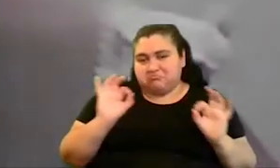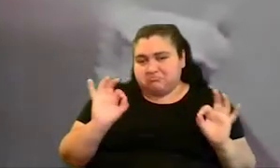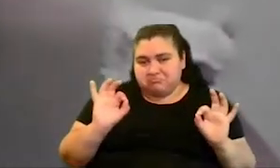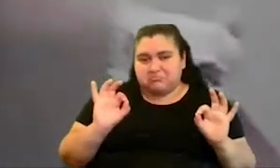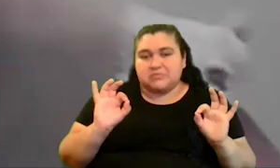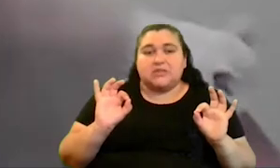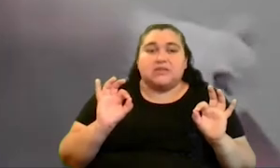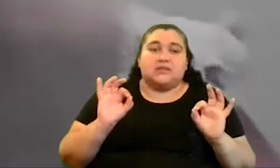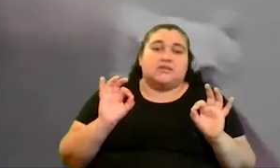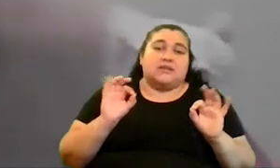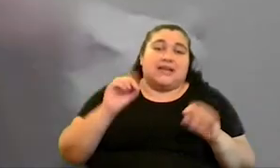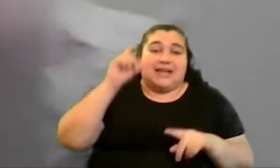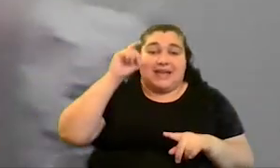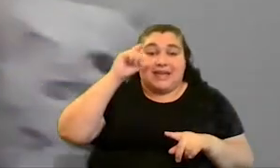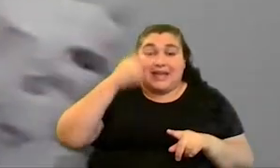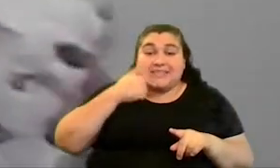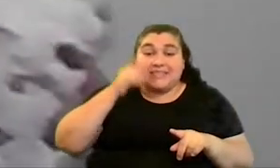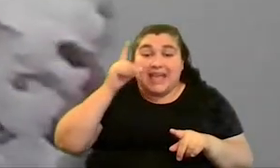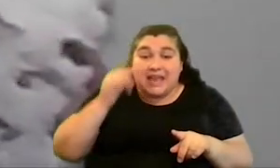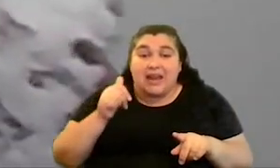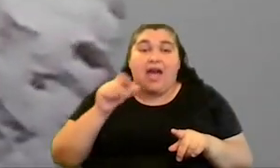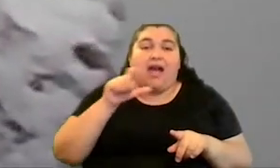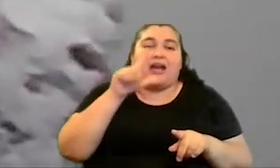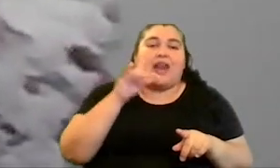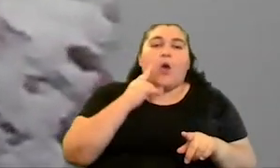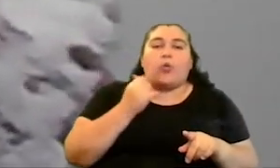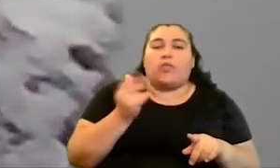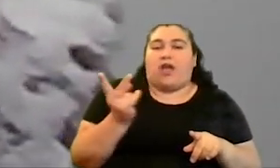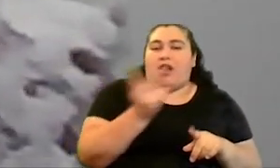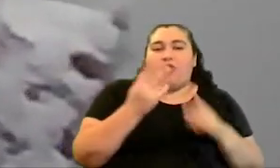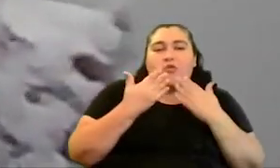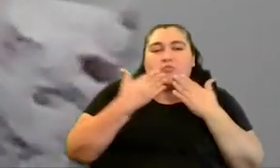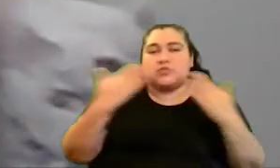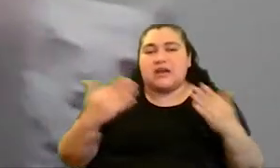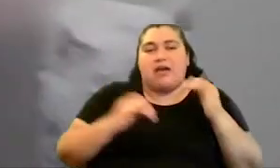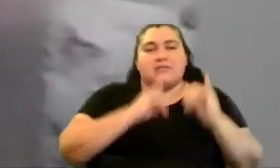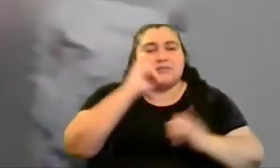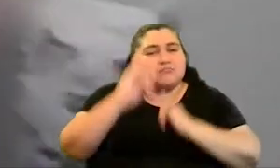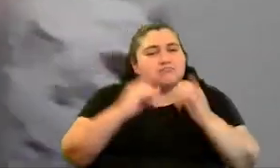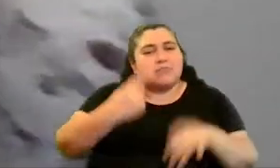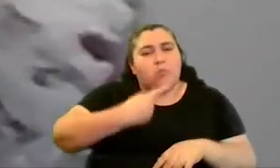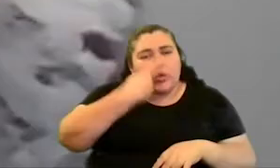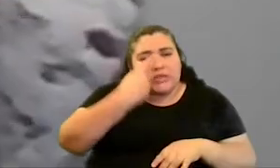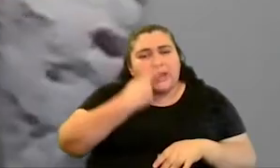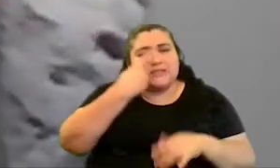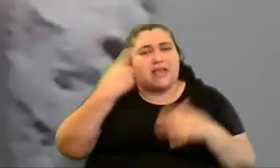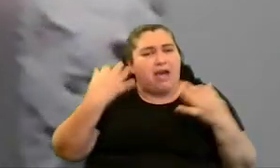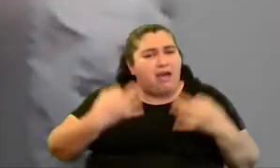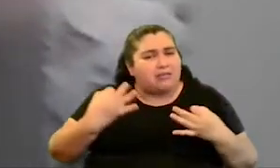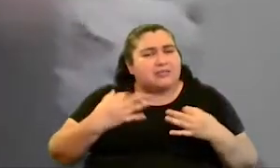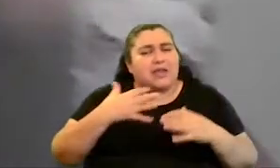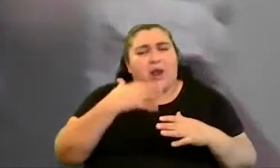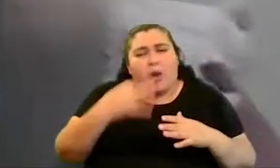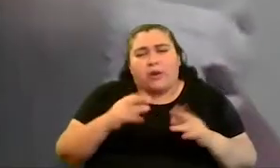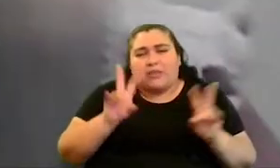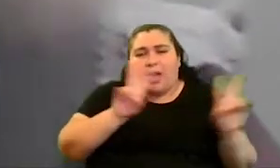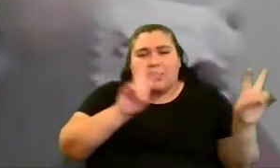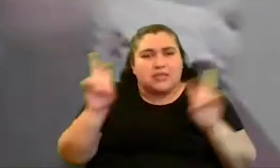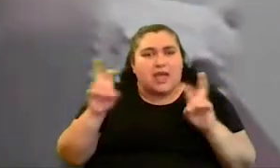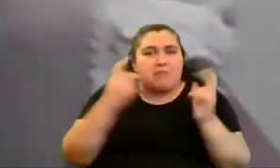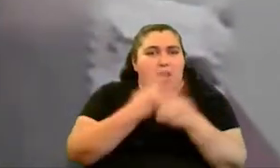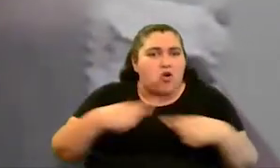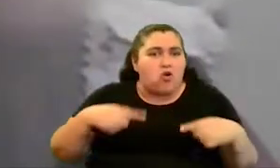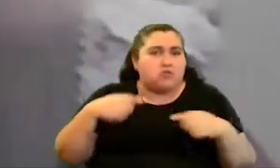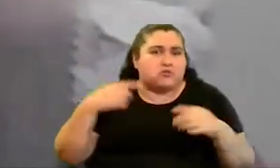bueno, chicas, Estela, Claudia, muchísimas gracias, súper claro, interesante todo, todo No. el temario, todo lo que